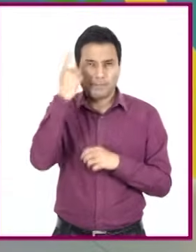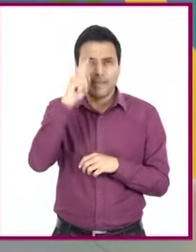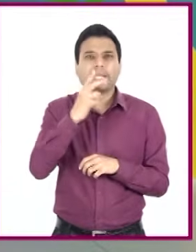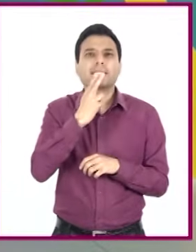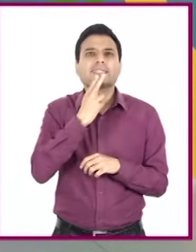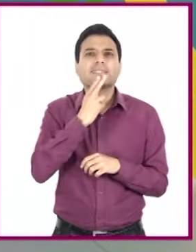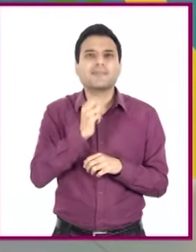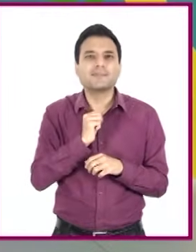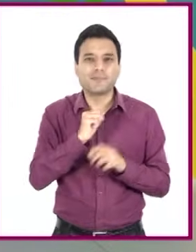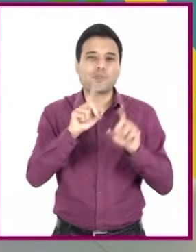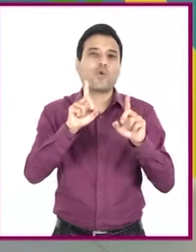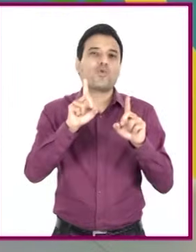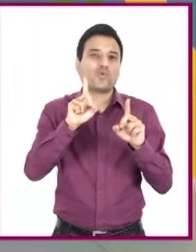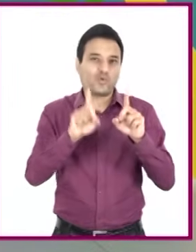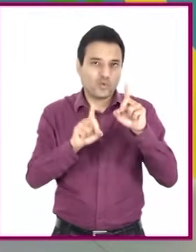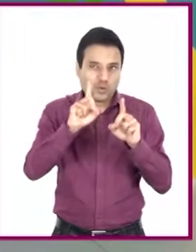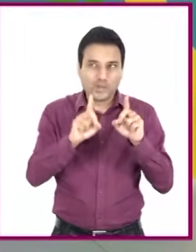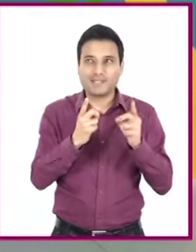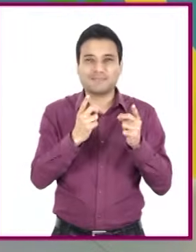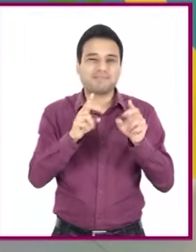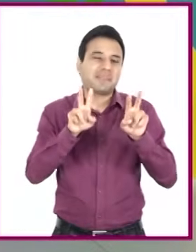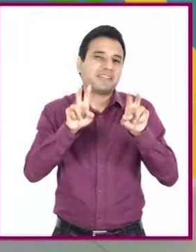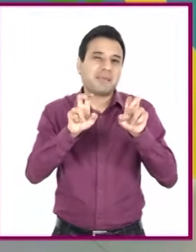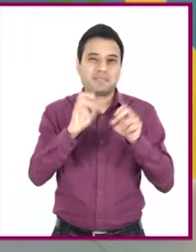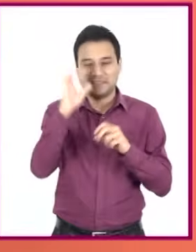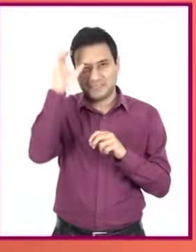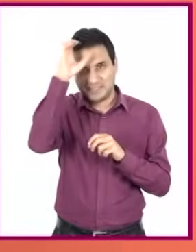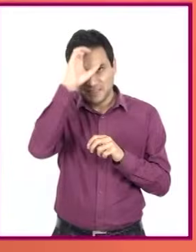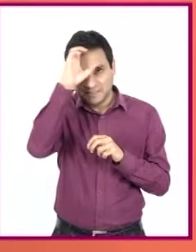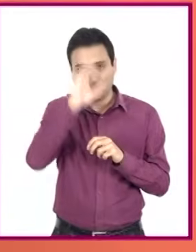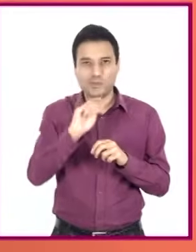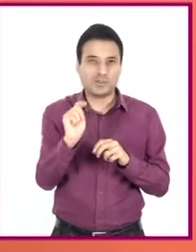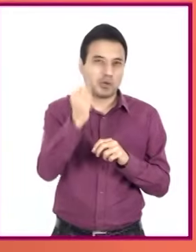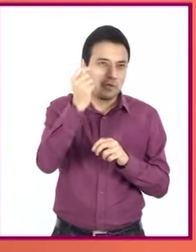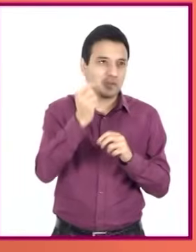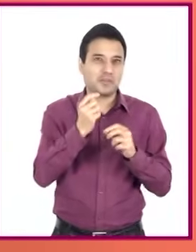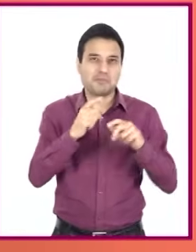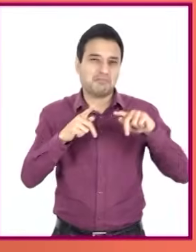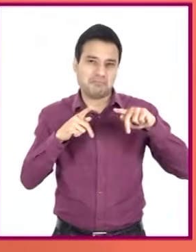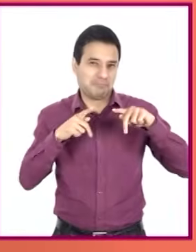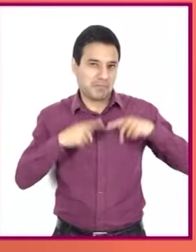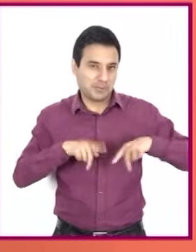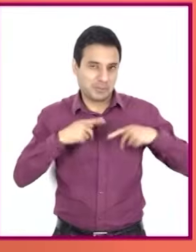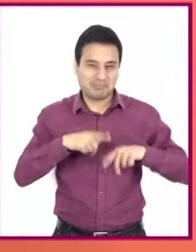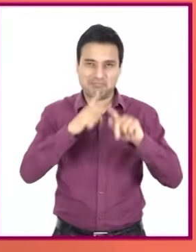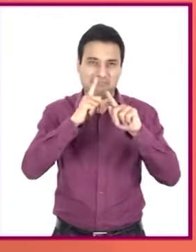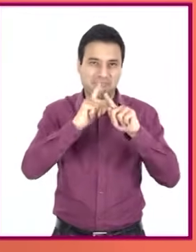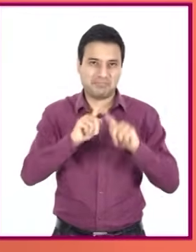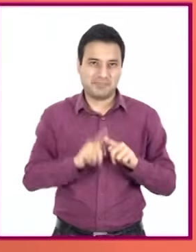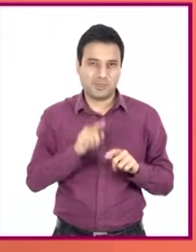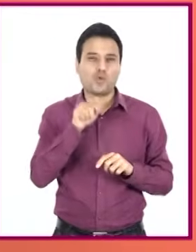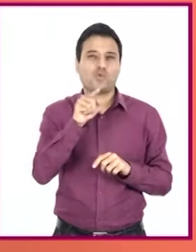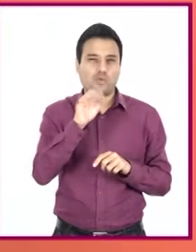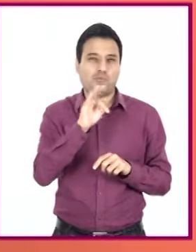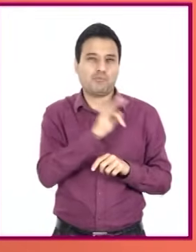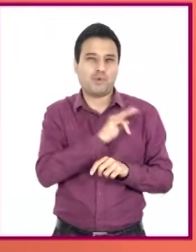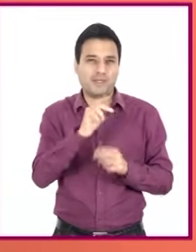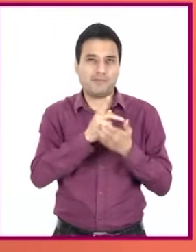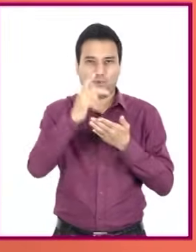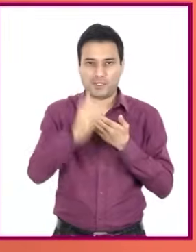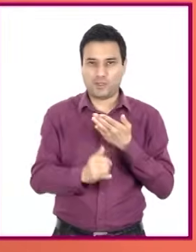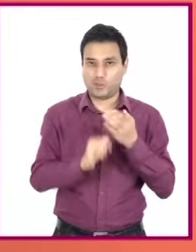asociadas a temas científicos, tecnológicos o sociales. Por lo que pueden elegir entre 3 tipos posibles de